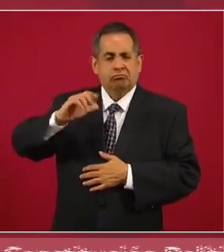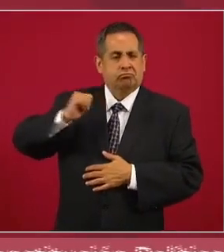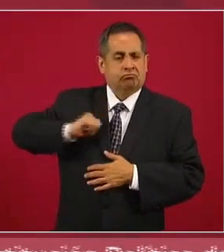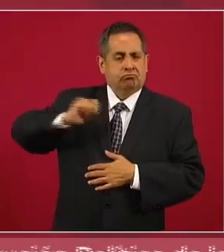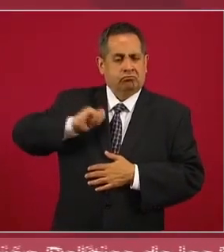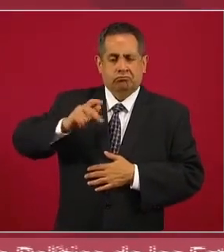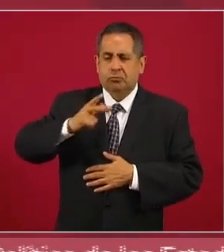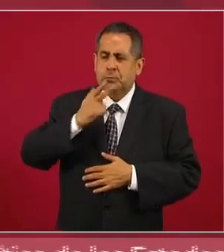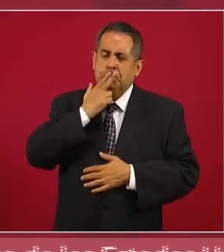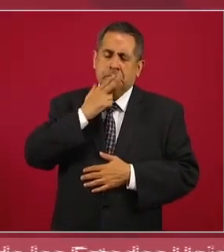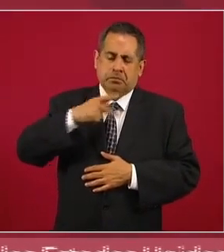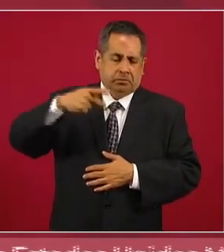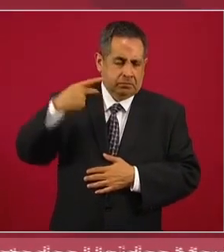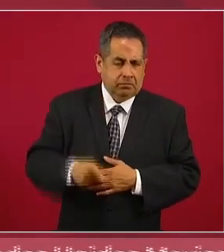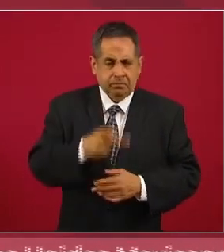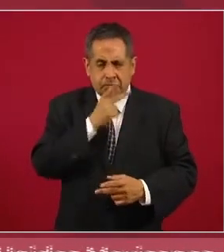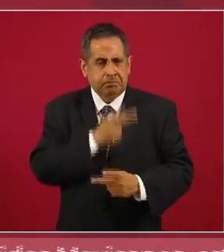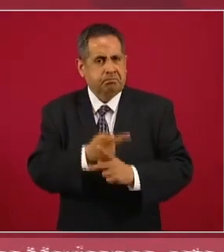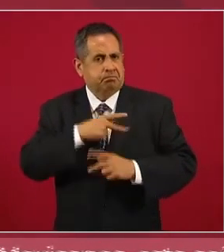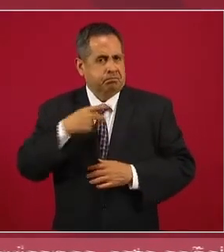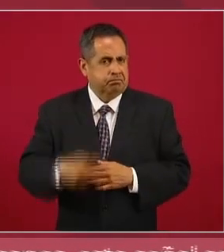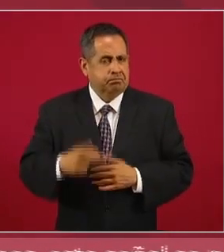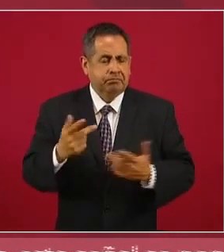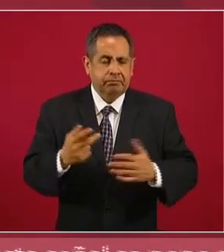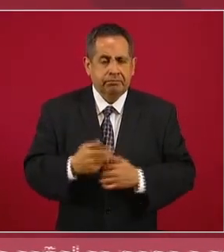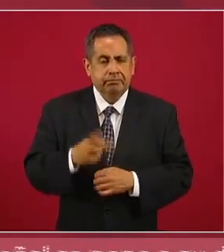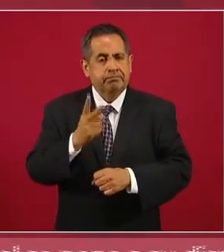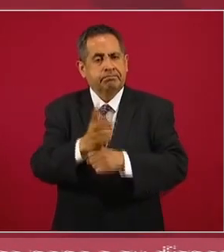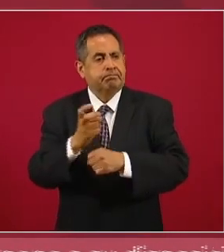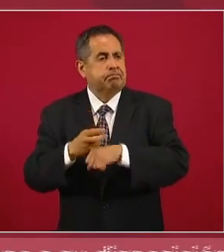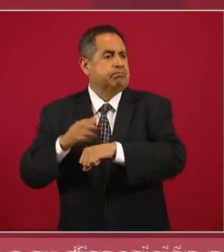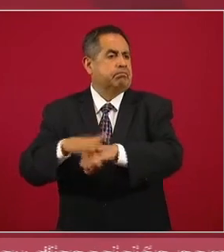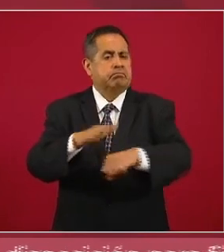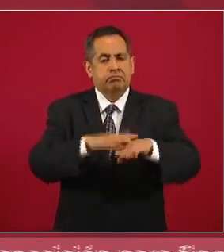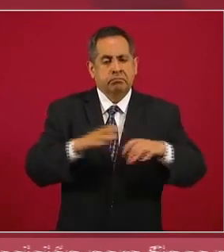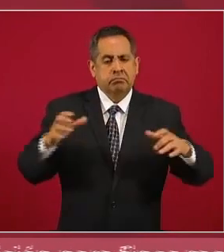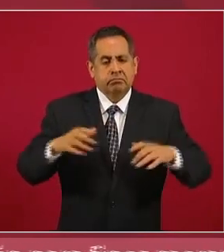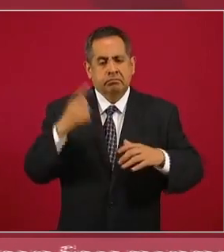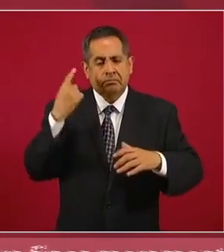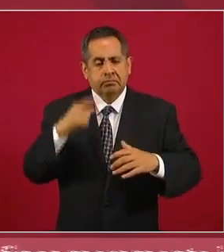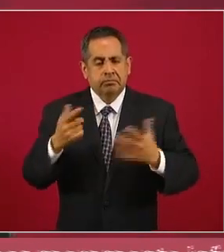nuestra patria. Entonces, invito para que